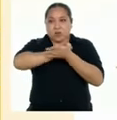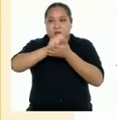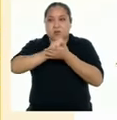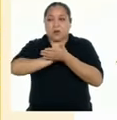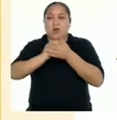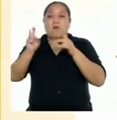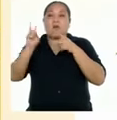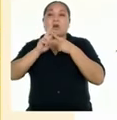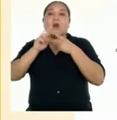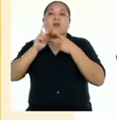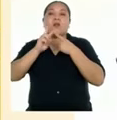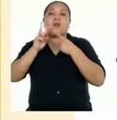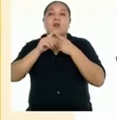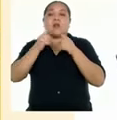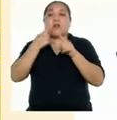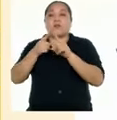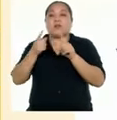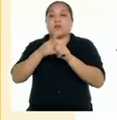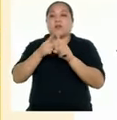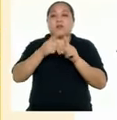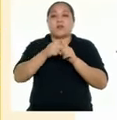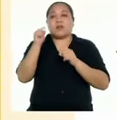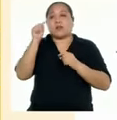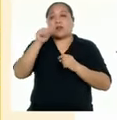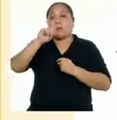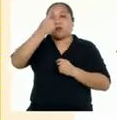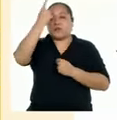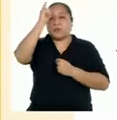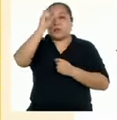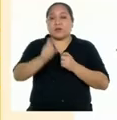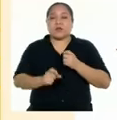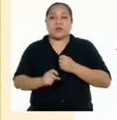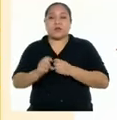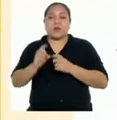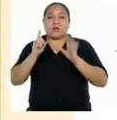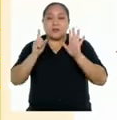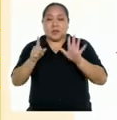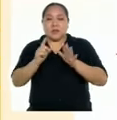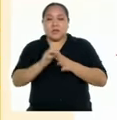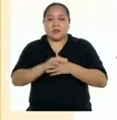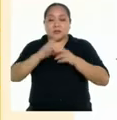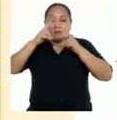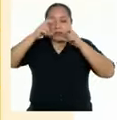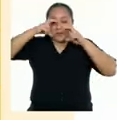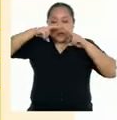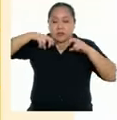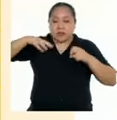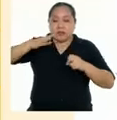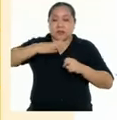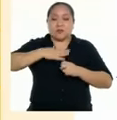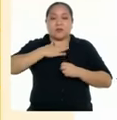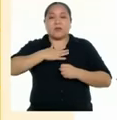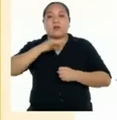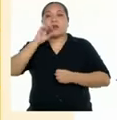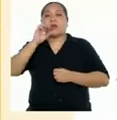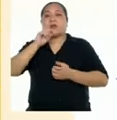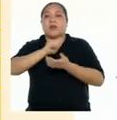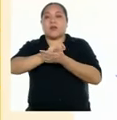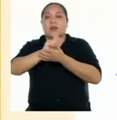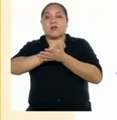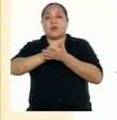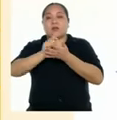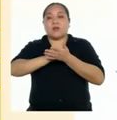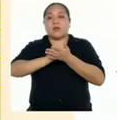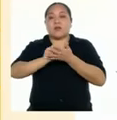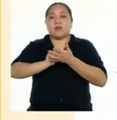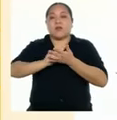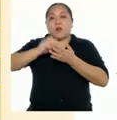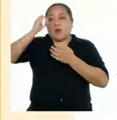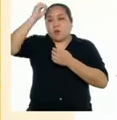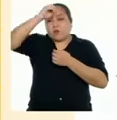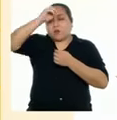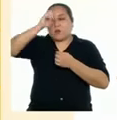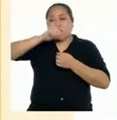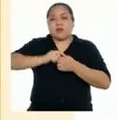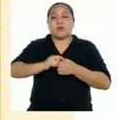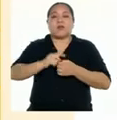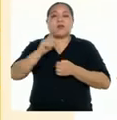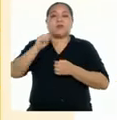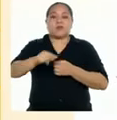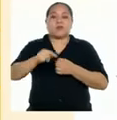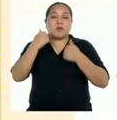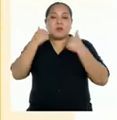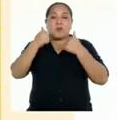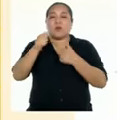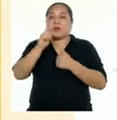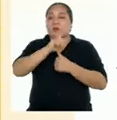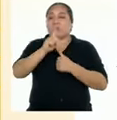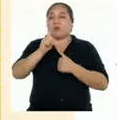la primera persona. Y 6. Evalúo de manera permanente si mi artículo de opinión responde a la situación comunicativa y no presenta